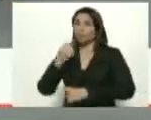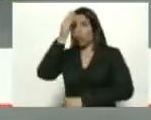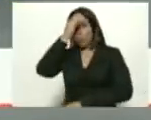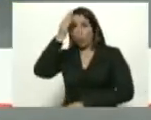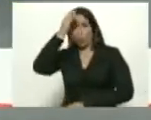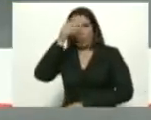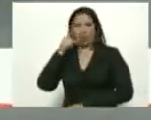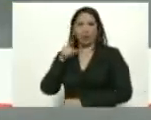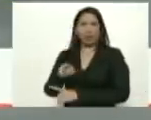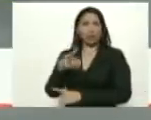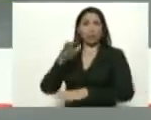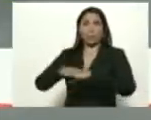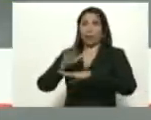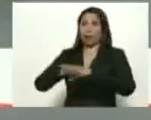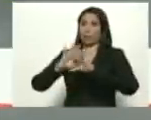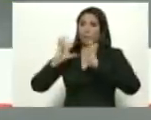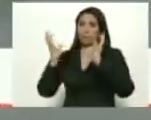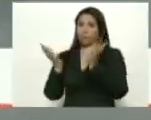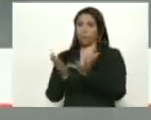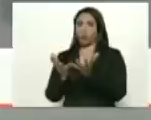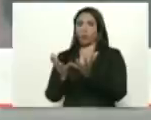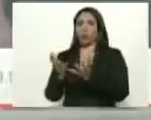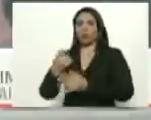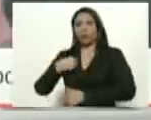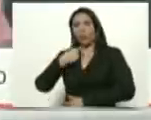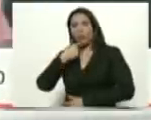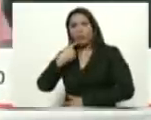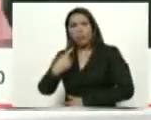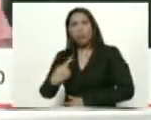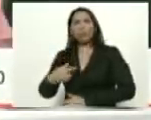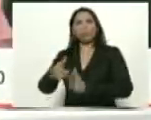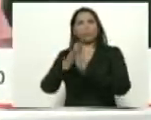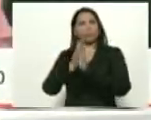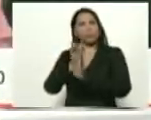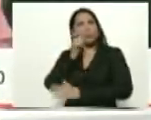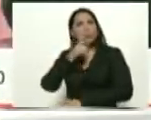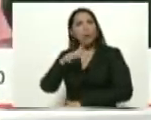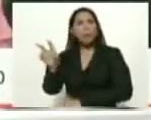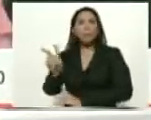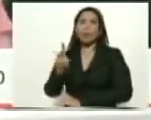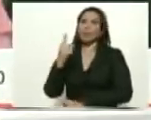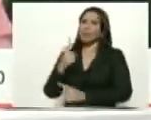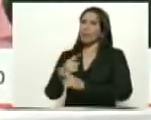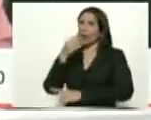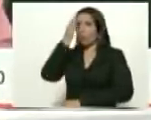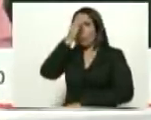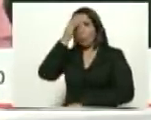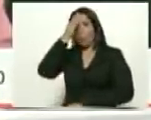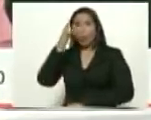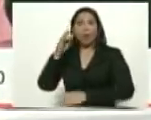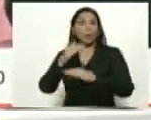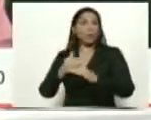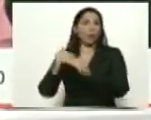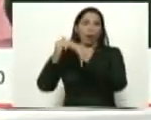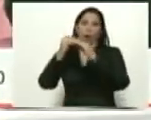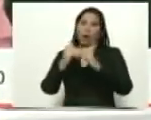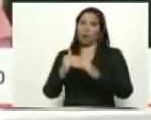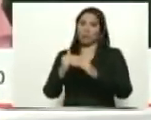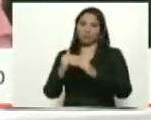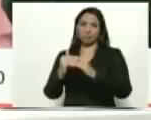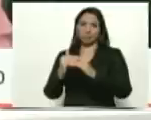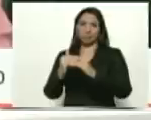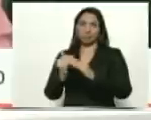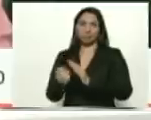eso. Pero digo a todos los venezolanos y venezolanas, debemos tener conciencia todos y todas.